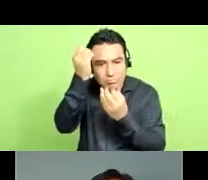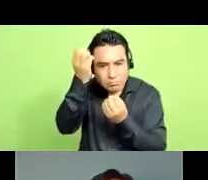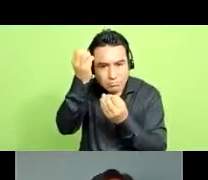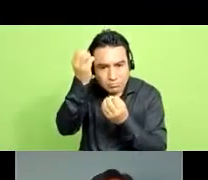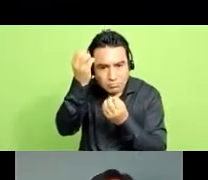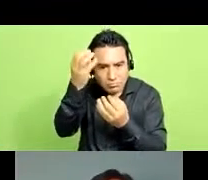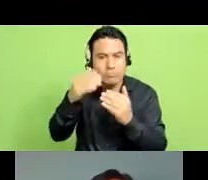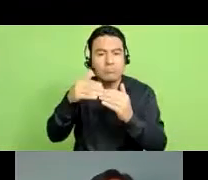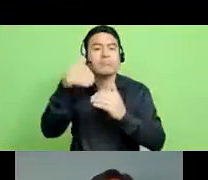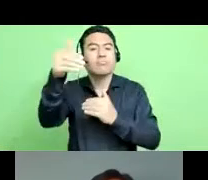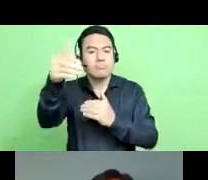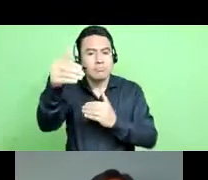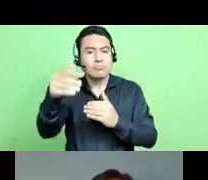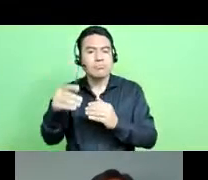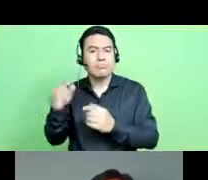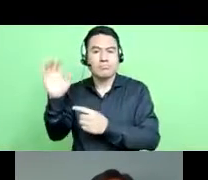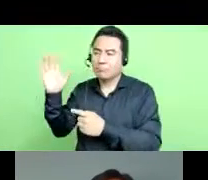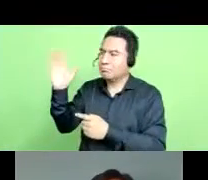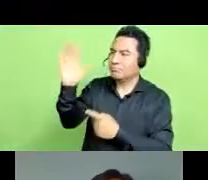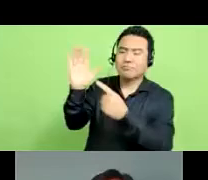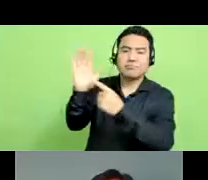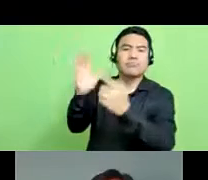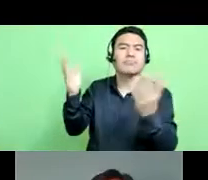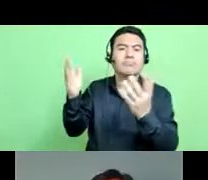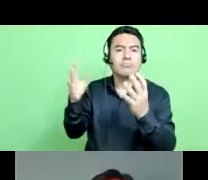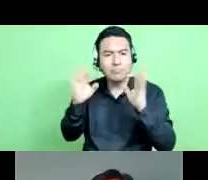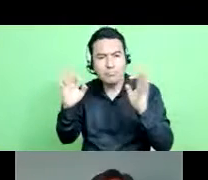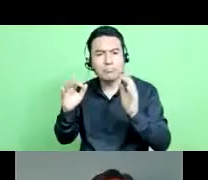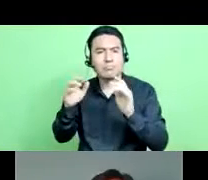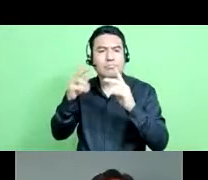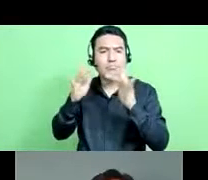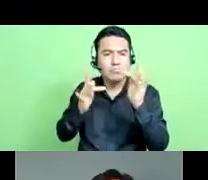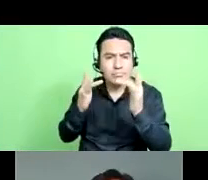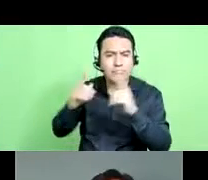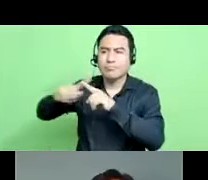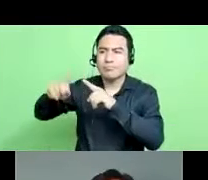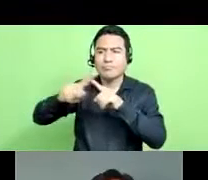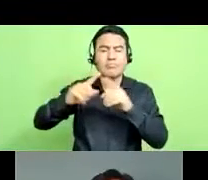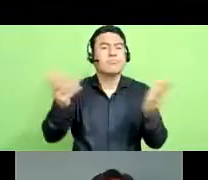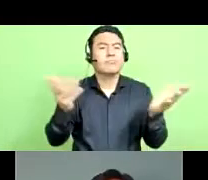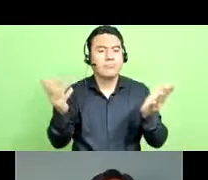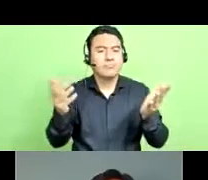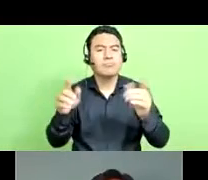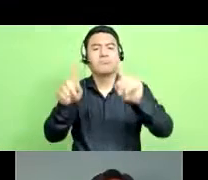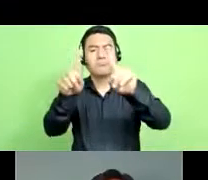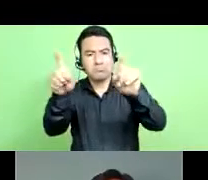presentaciones de los canales para la recepción de aportes y absolución de dudas y consultas